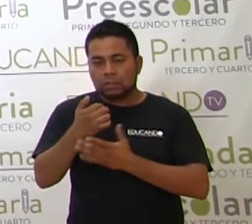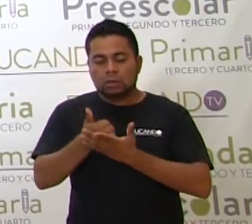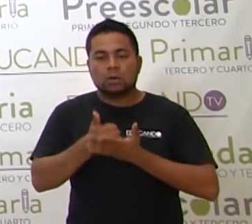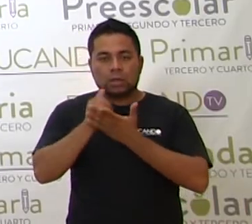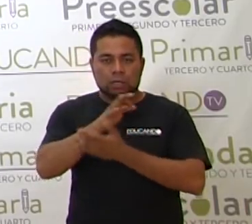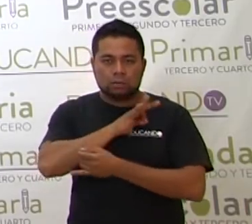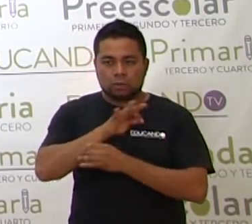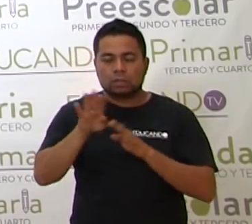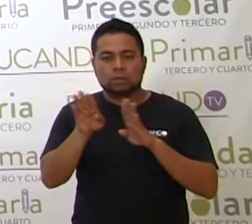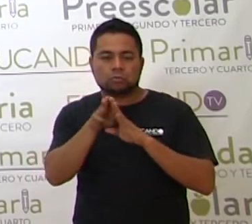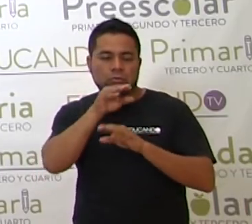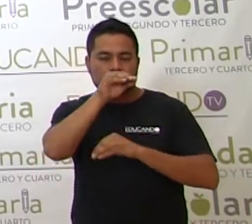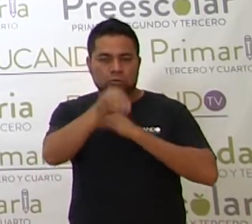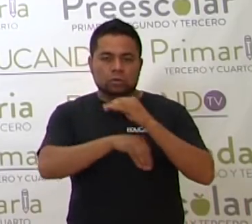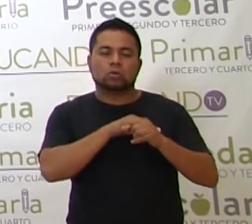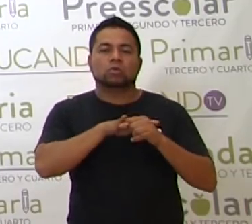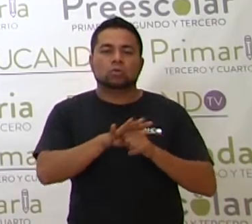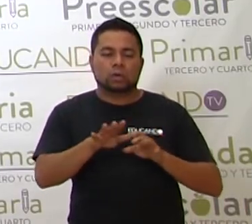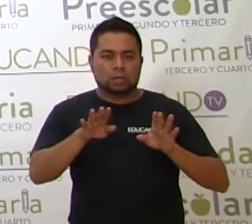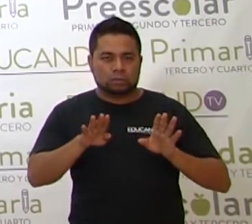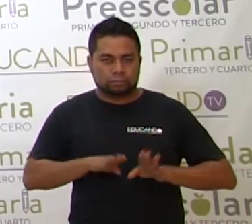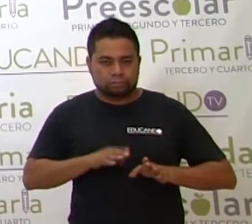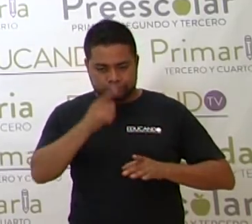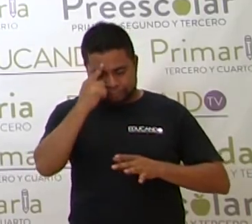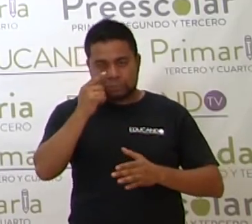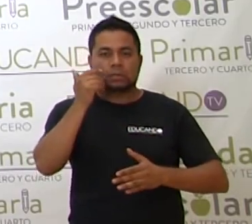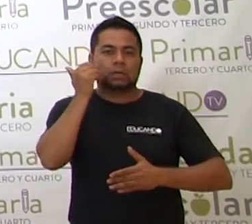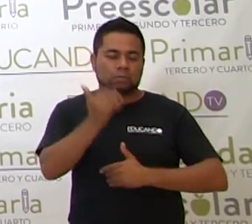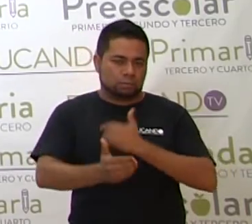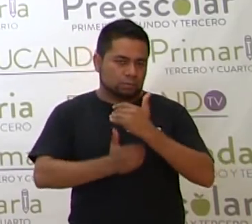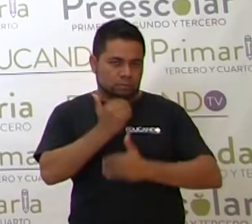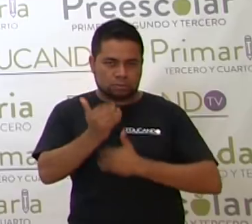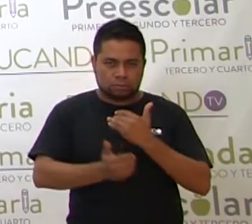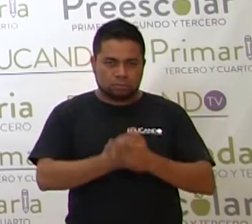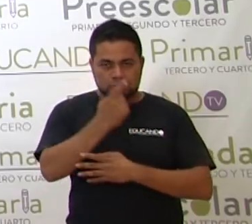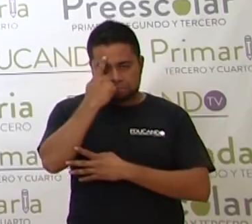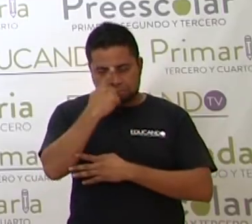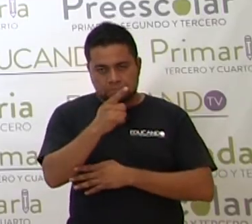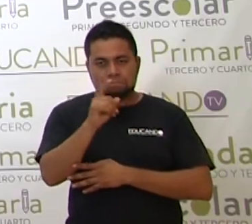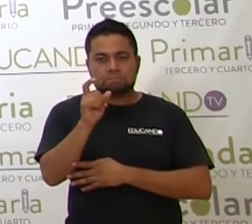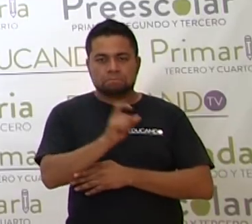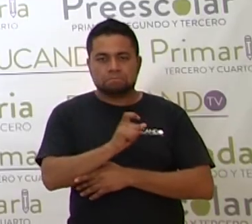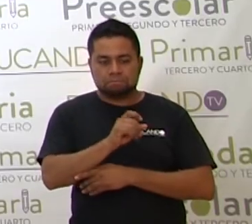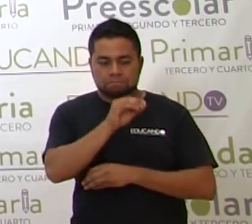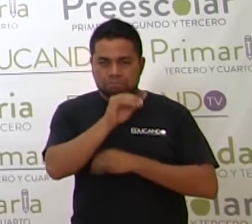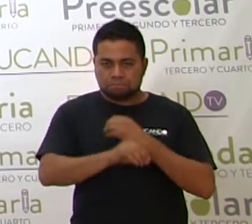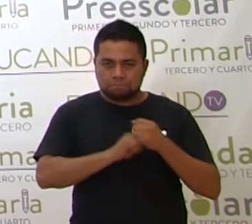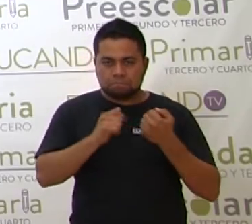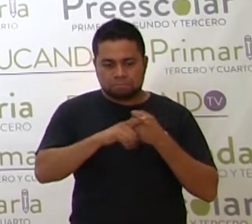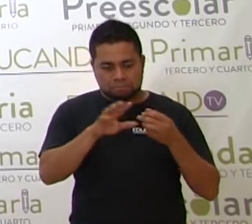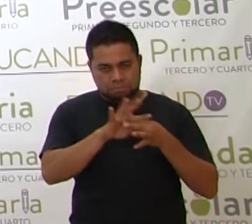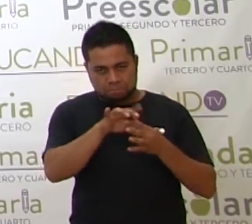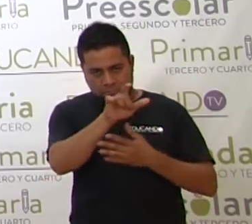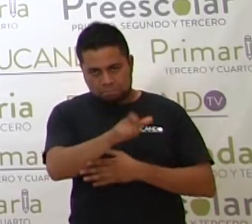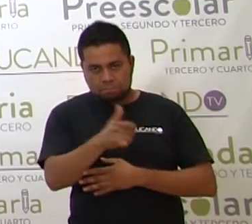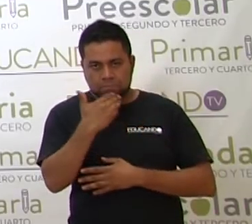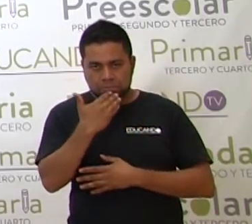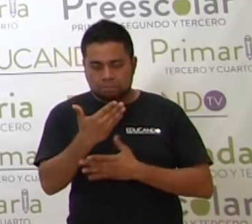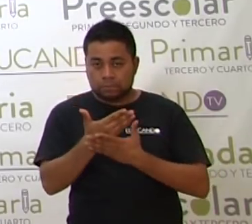permitir determinar cada uno de los procesos del momento de poder hacer la descripción.